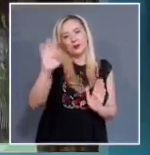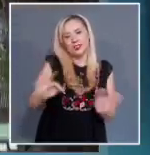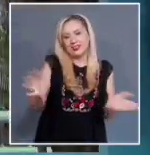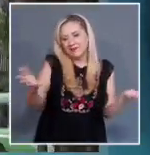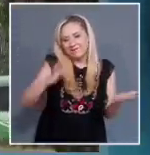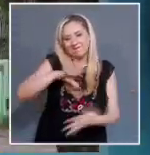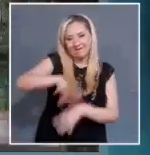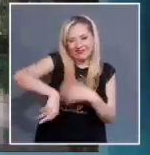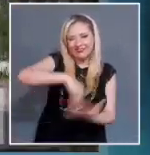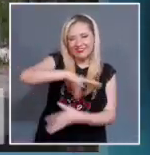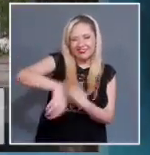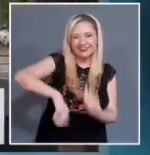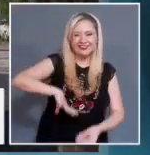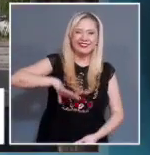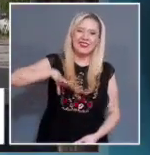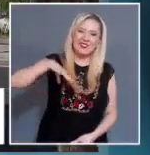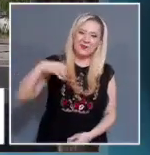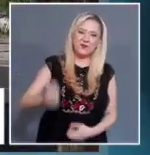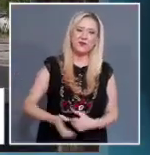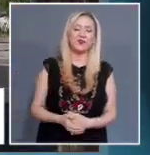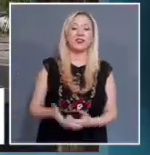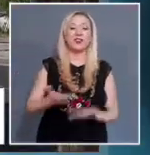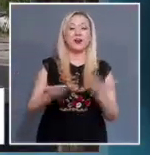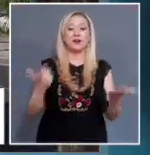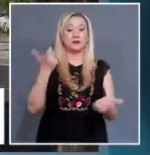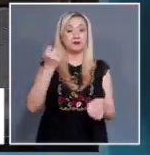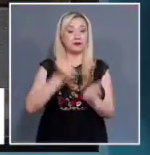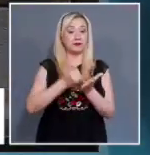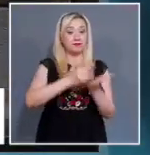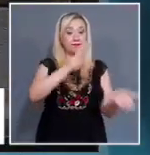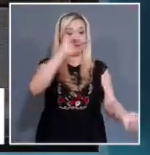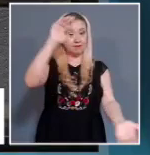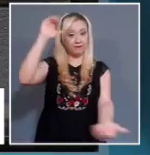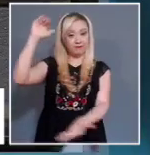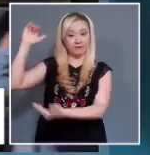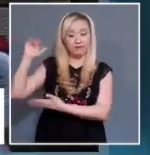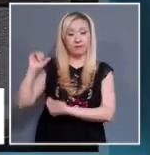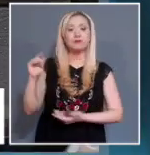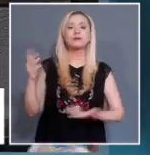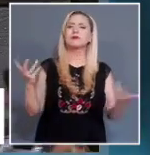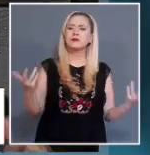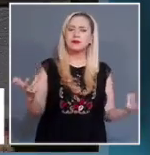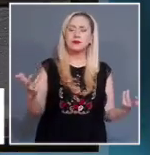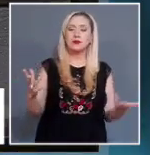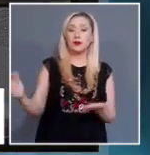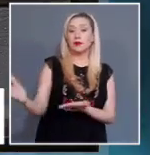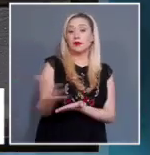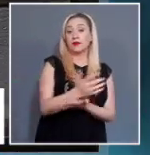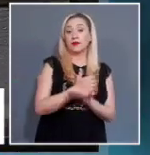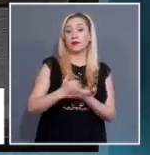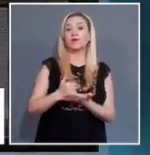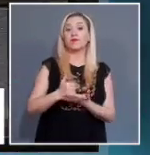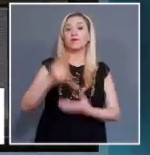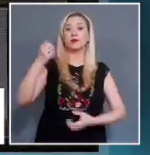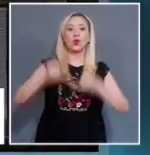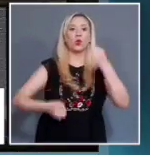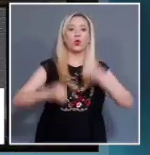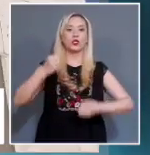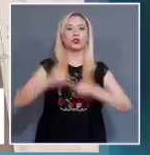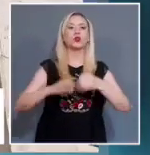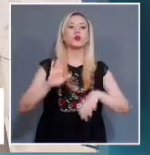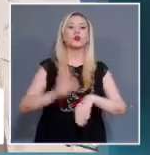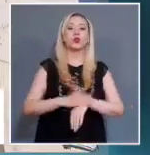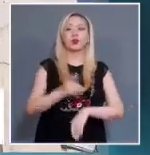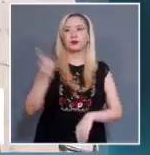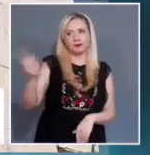Según cifras de la Secretaría de Hacienda, el Servicio de Administración Tributaria ganó casi la mitad de los juicios fiscales en contra de